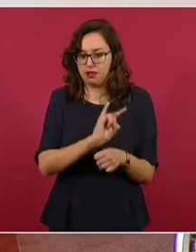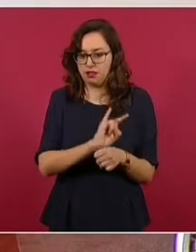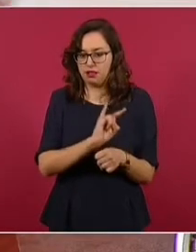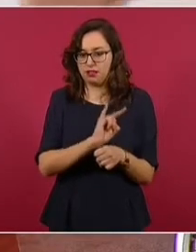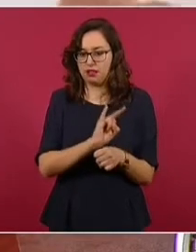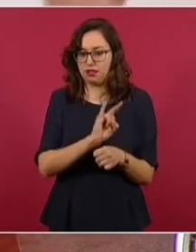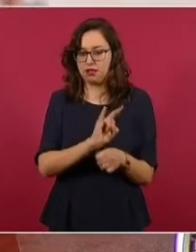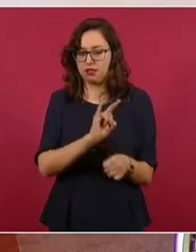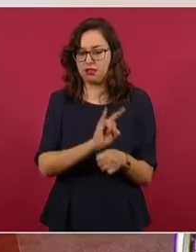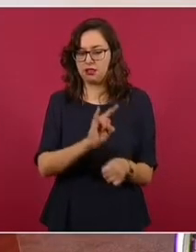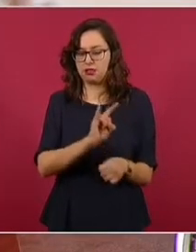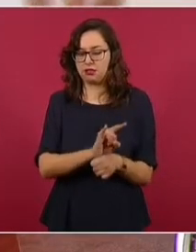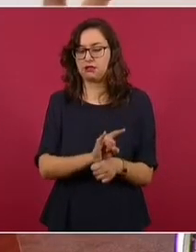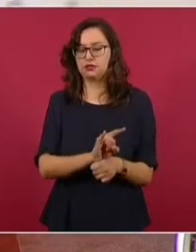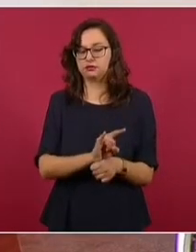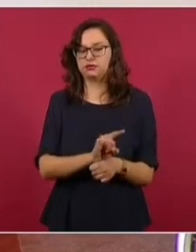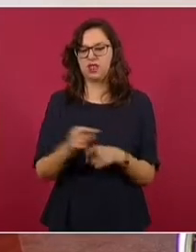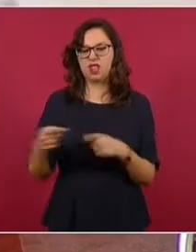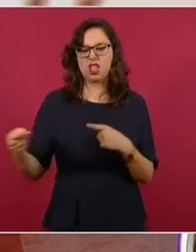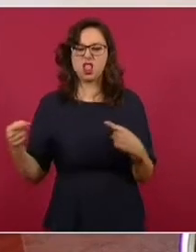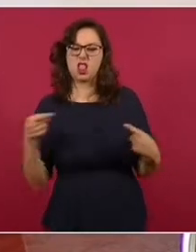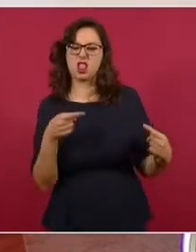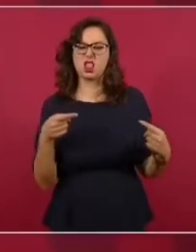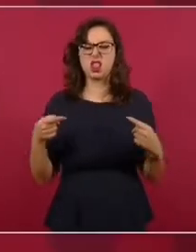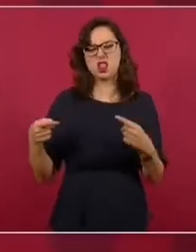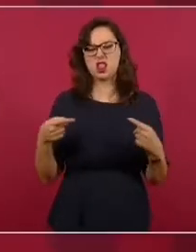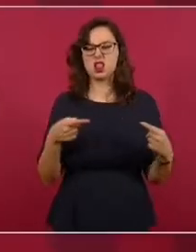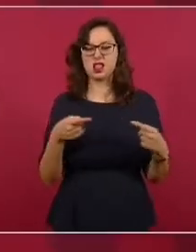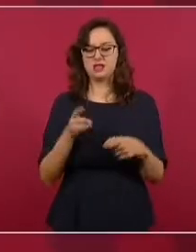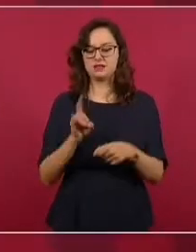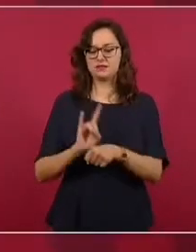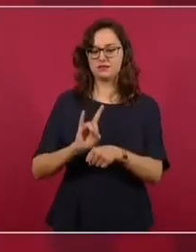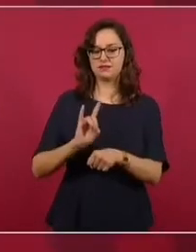sino todavía fingían y engañaban